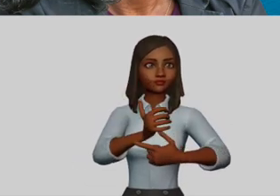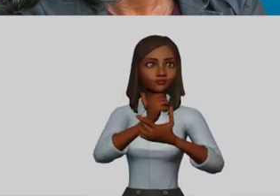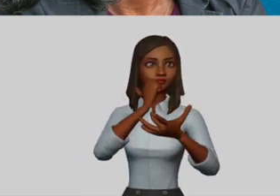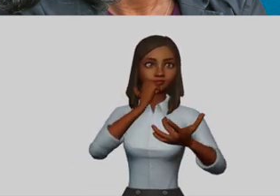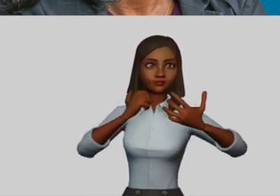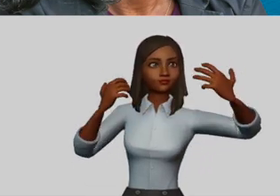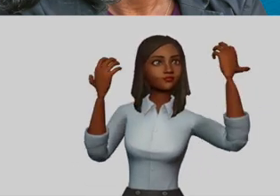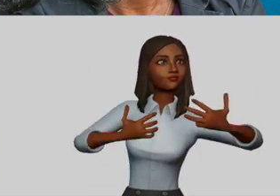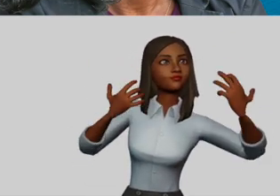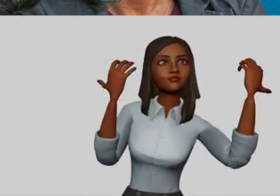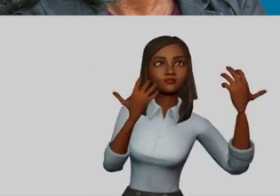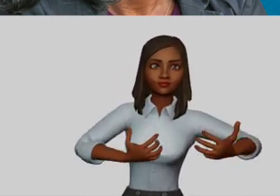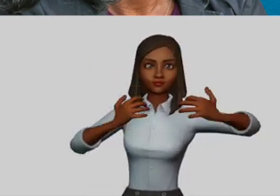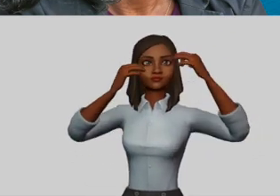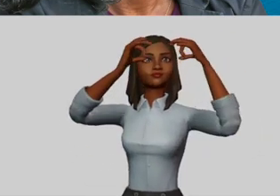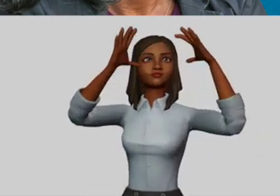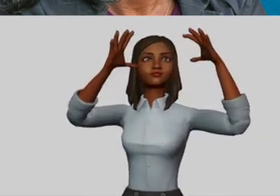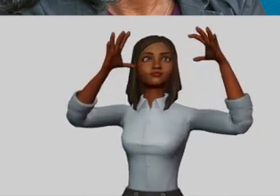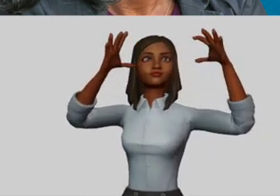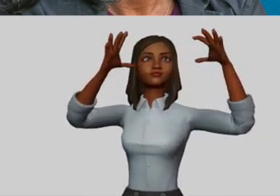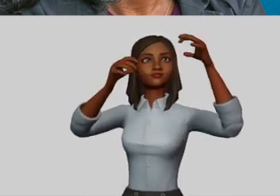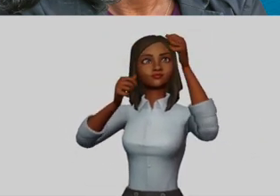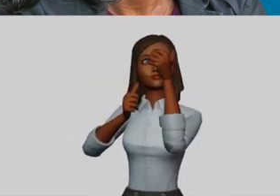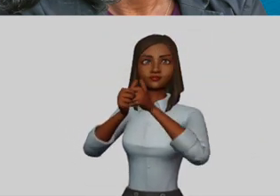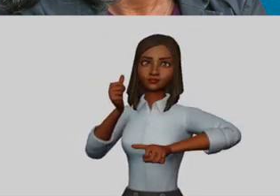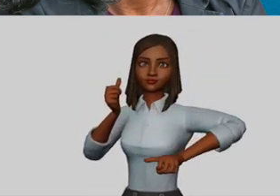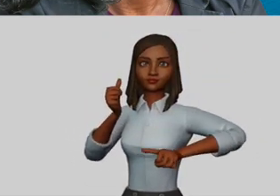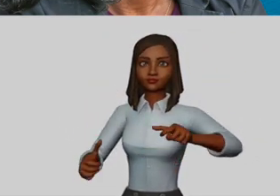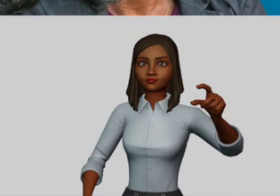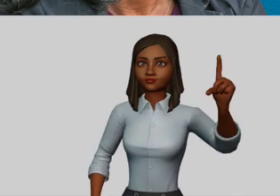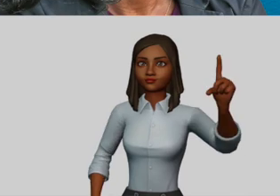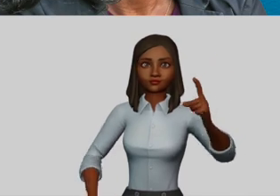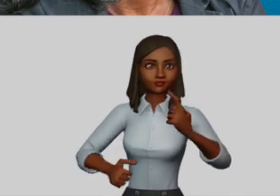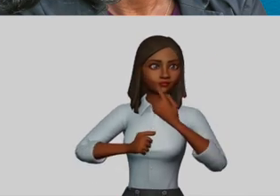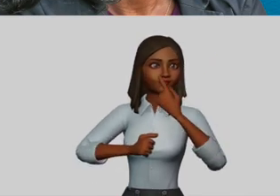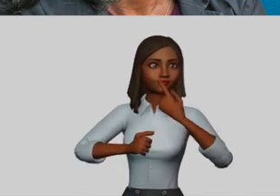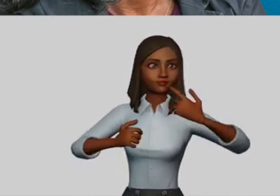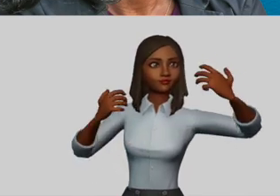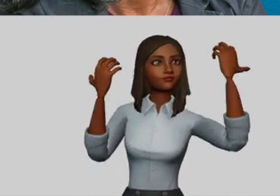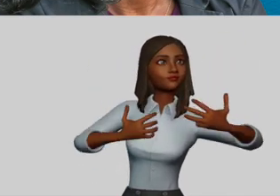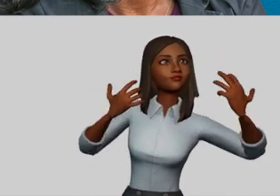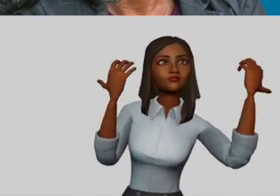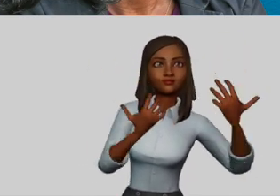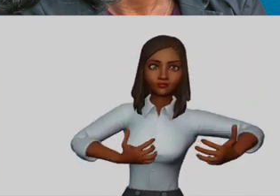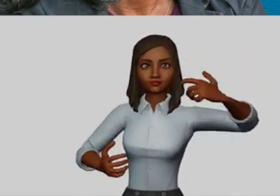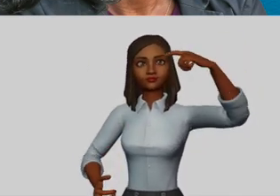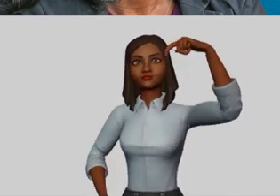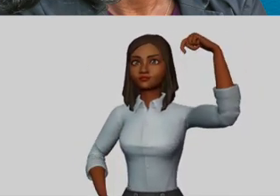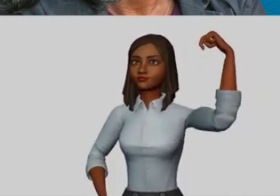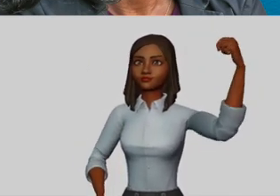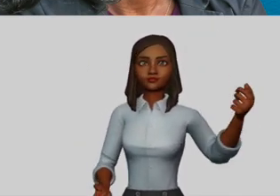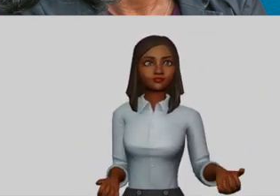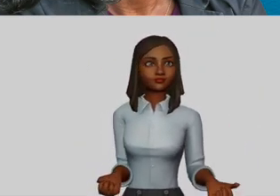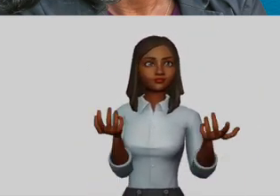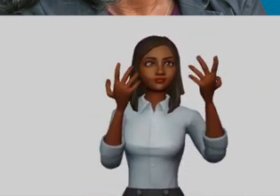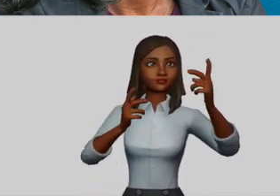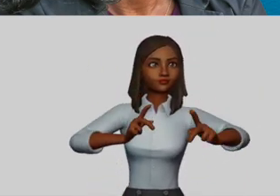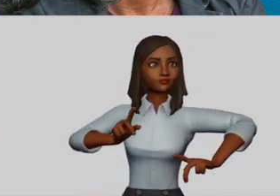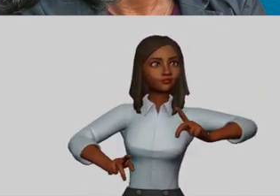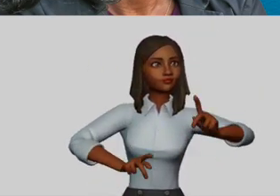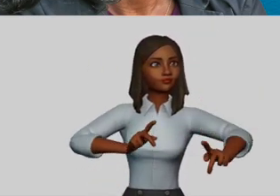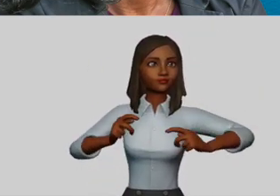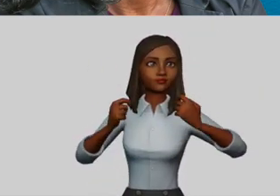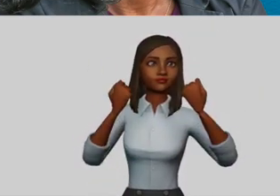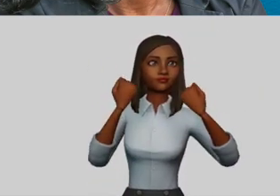y la comunidad sorda, él mismo es sordo en California, y él lo trató ayer. Y te digo, cuando él dijo,